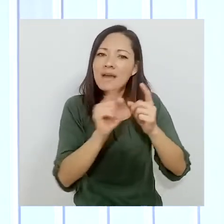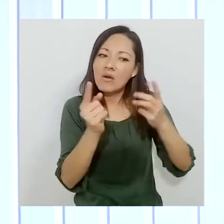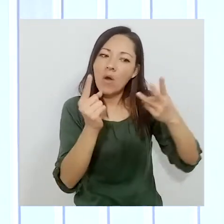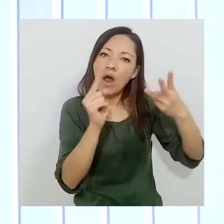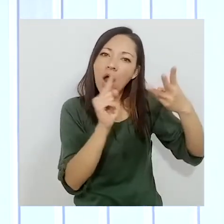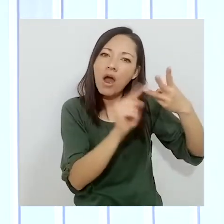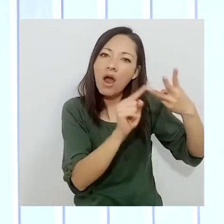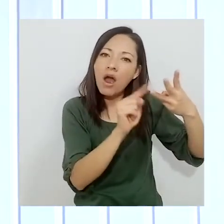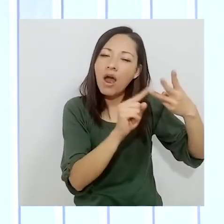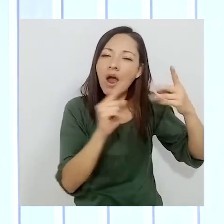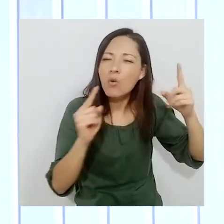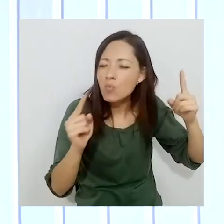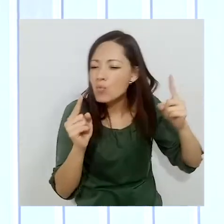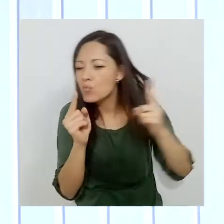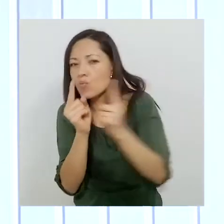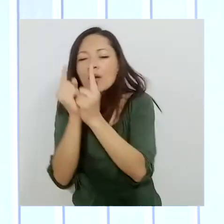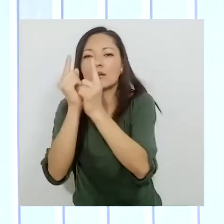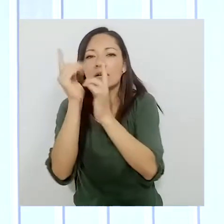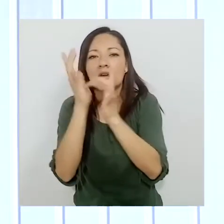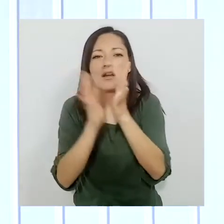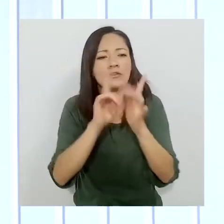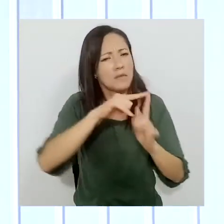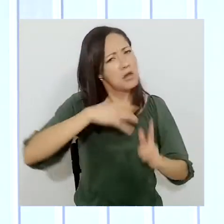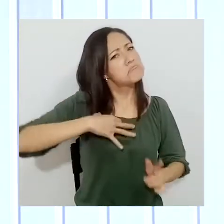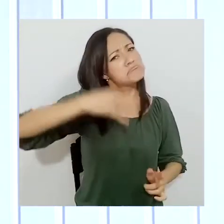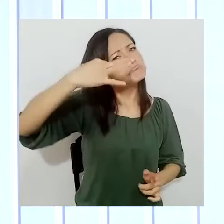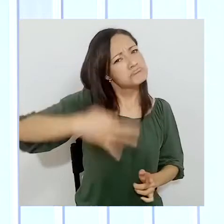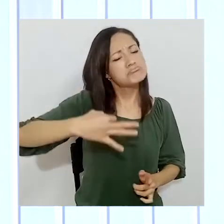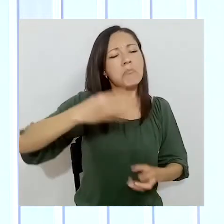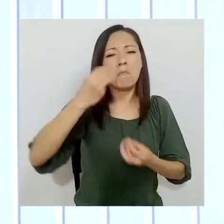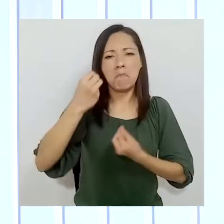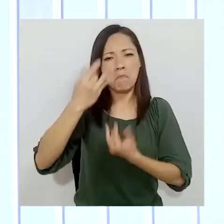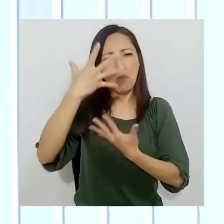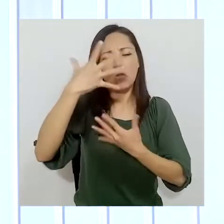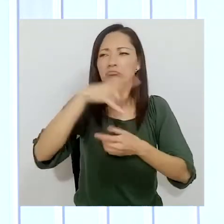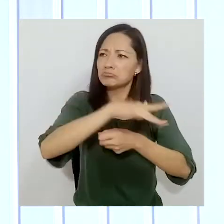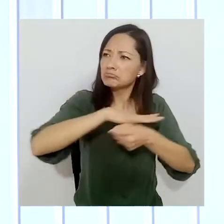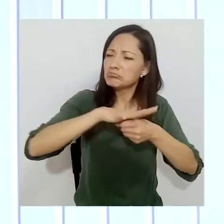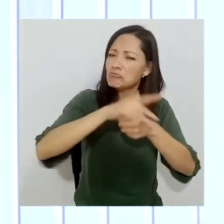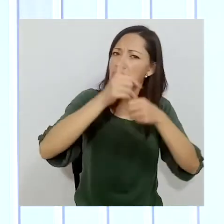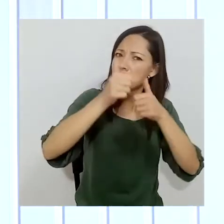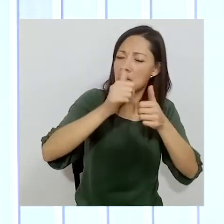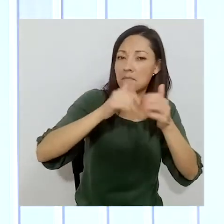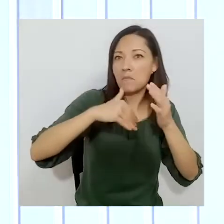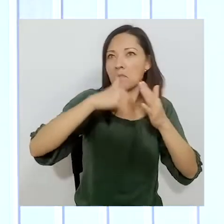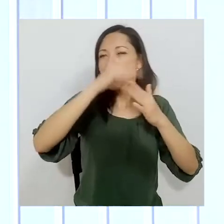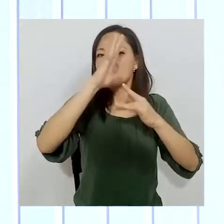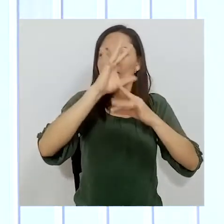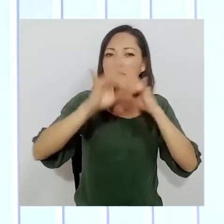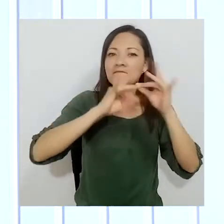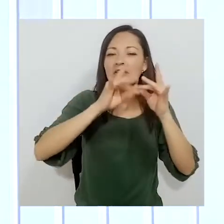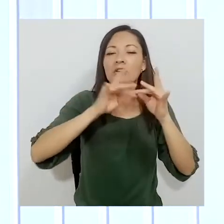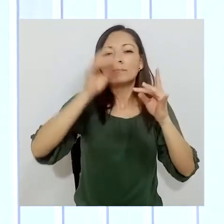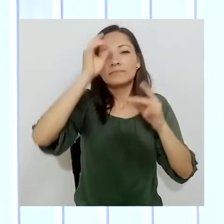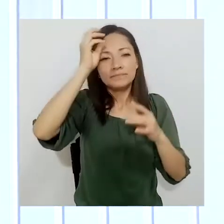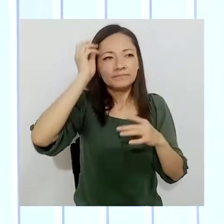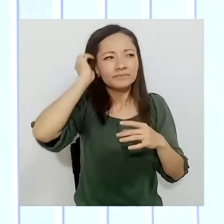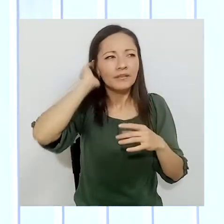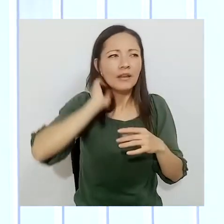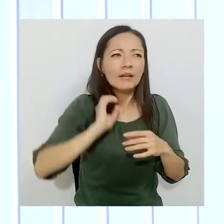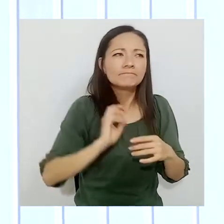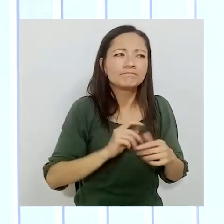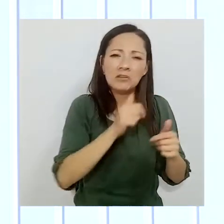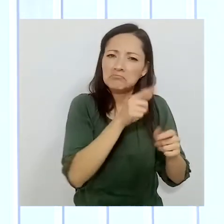aunque sus calidades éticas, morales, circunstanciales eran más propicias para que